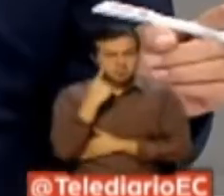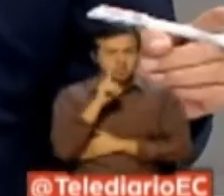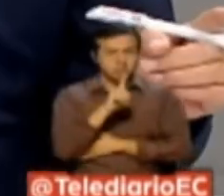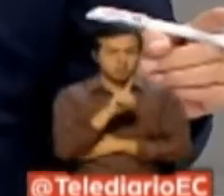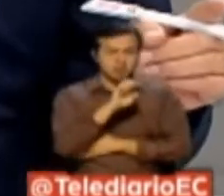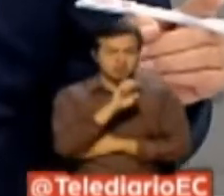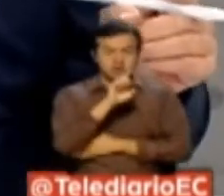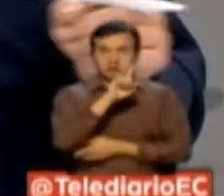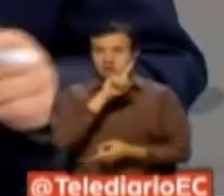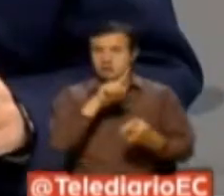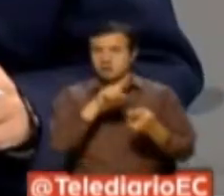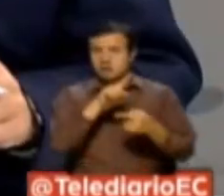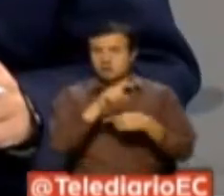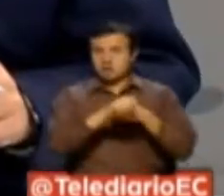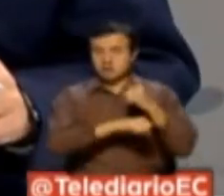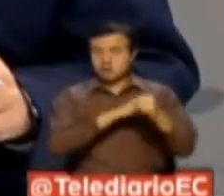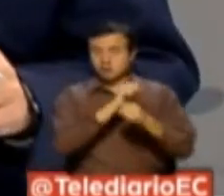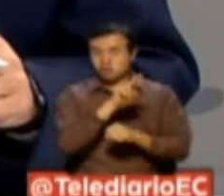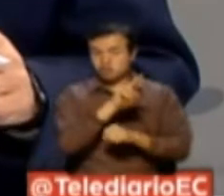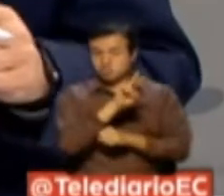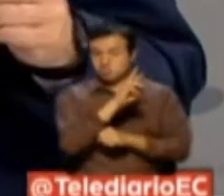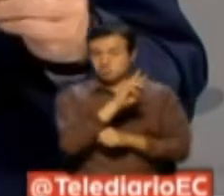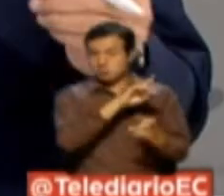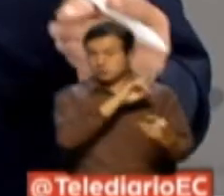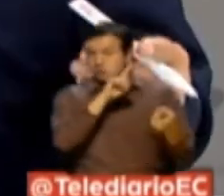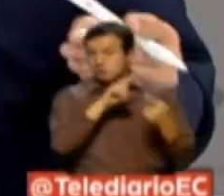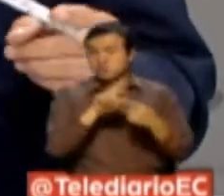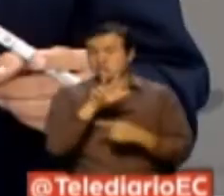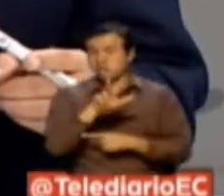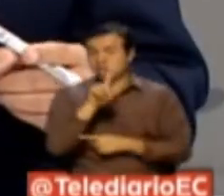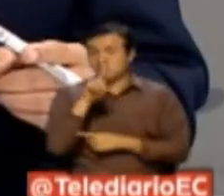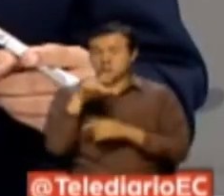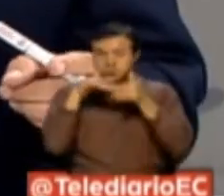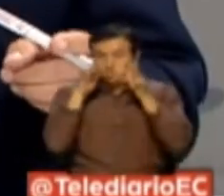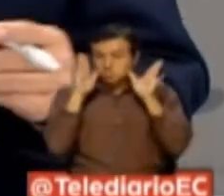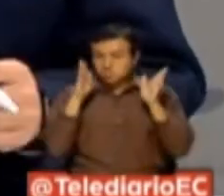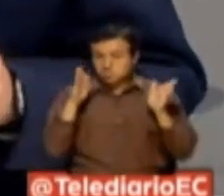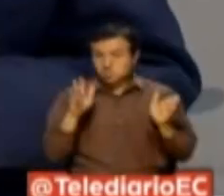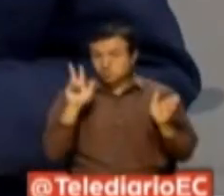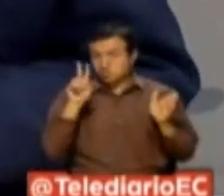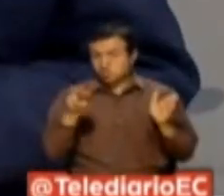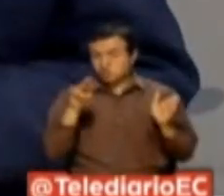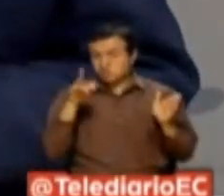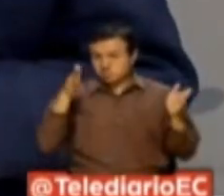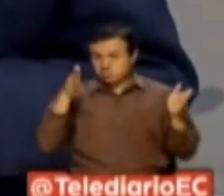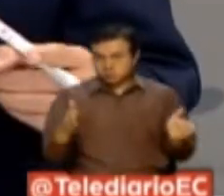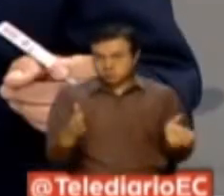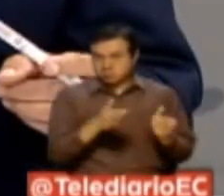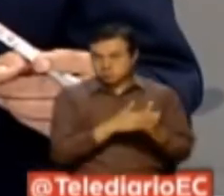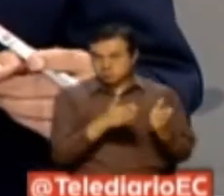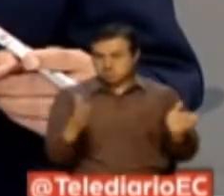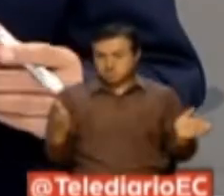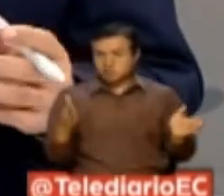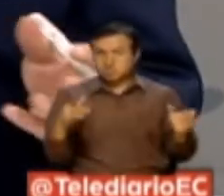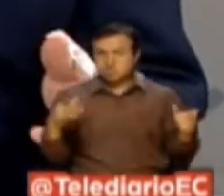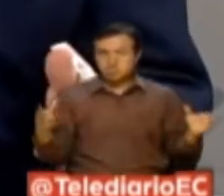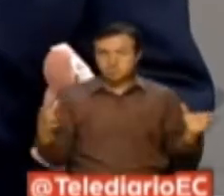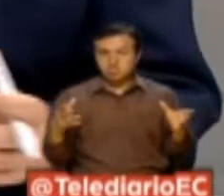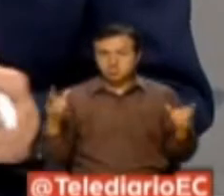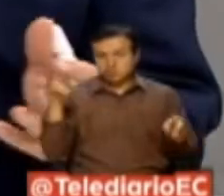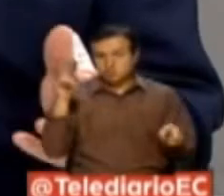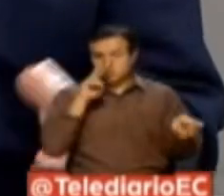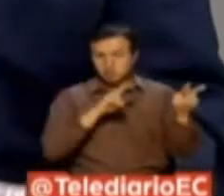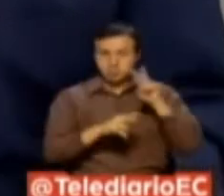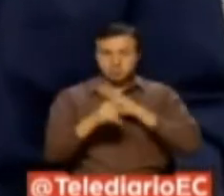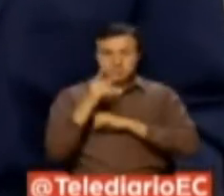el 1 de enero de 2016 y el 31 de diciembre de 2017 y el grupo auditor